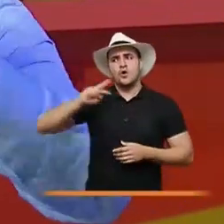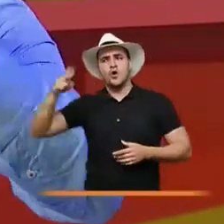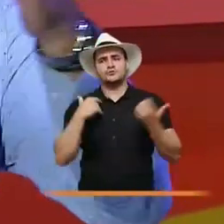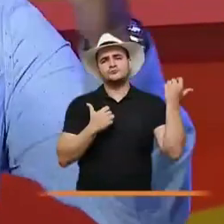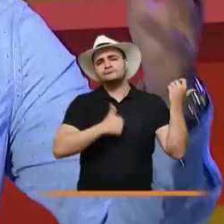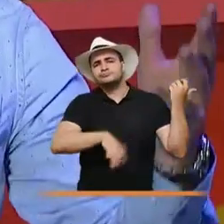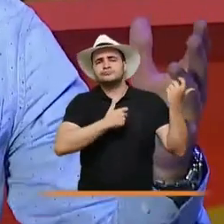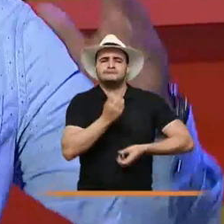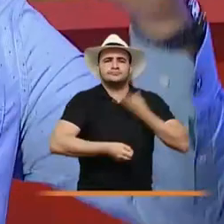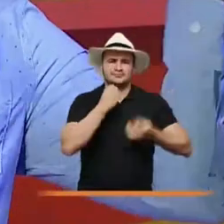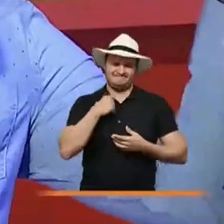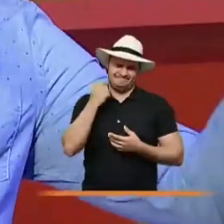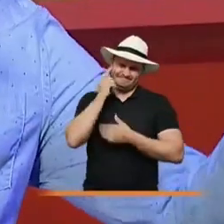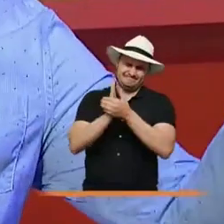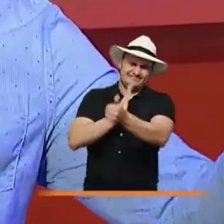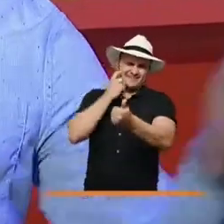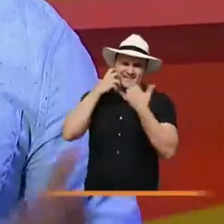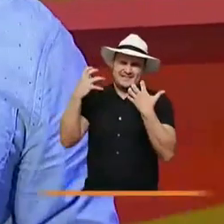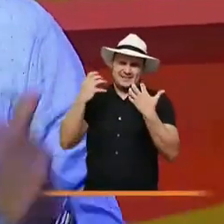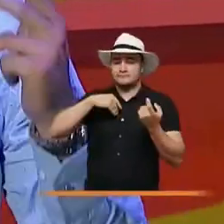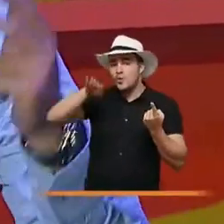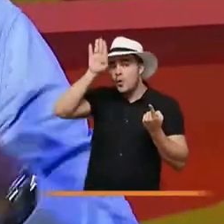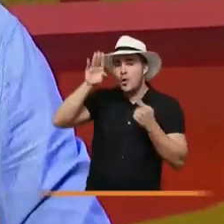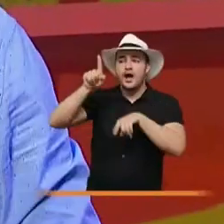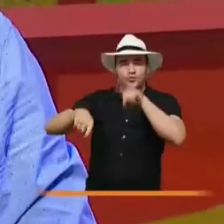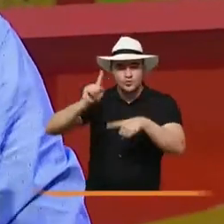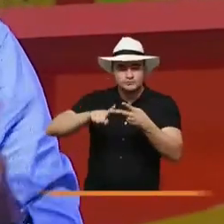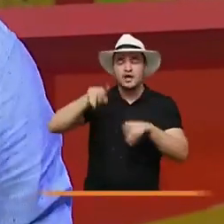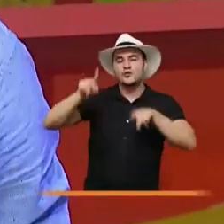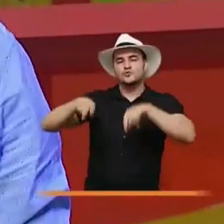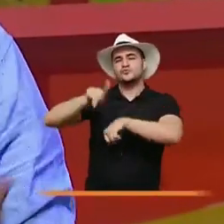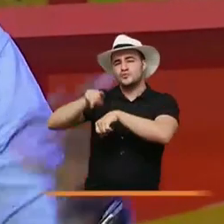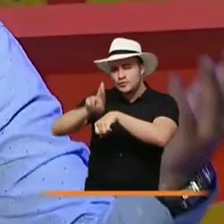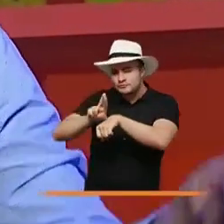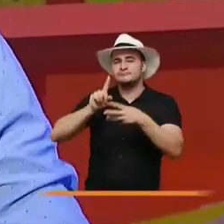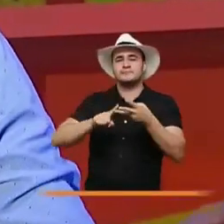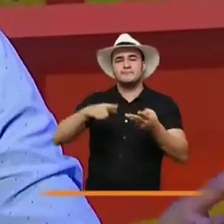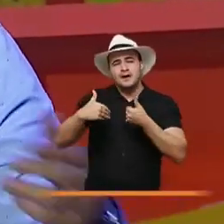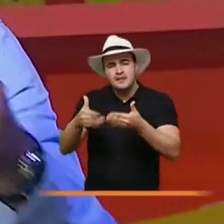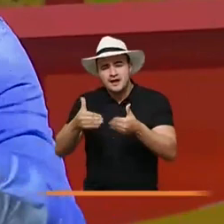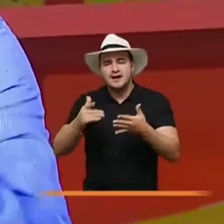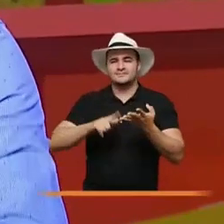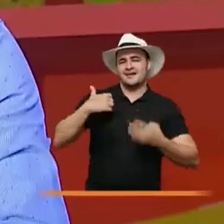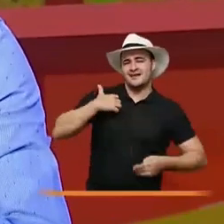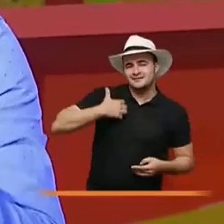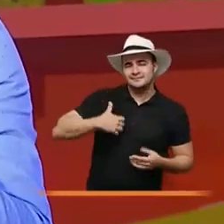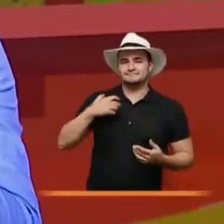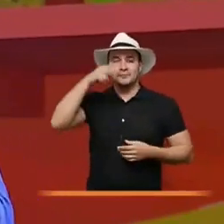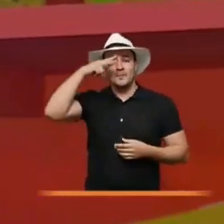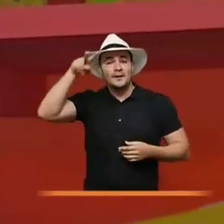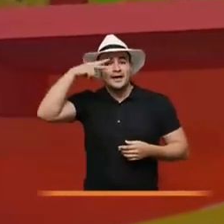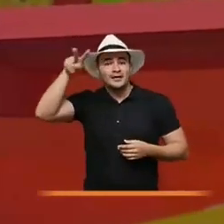de grande talla de países como cuba puerto rico panamá argentina-méxico